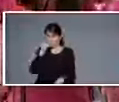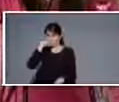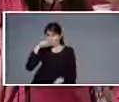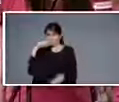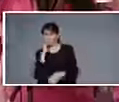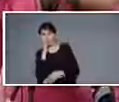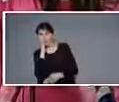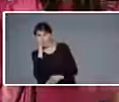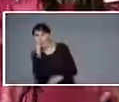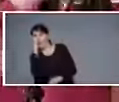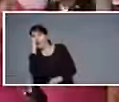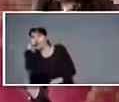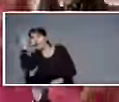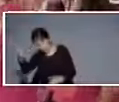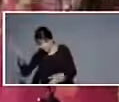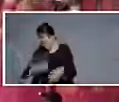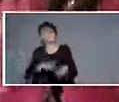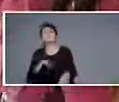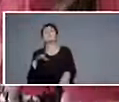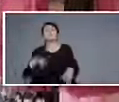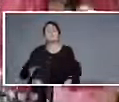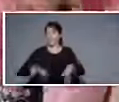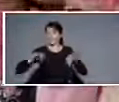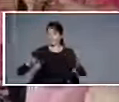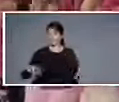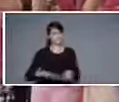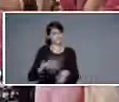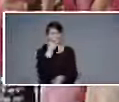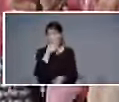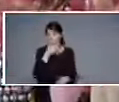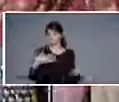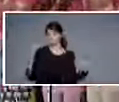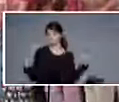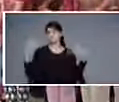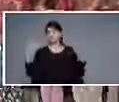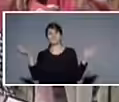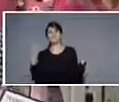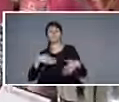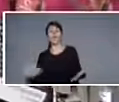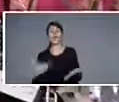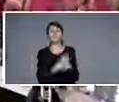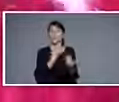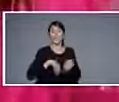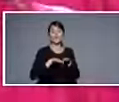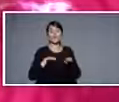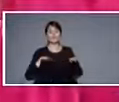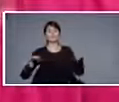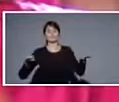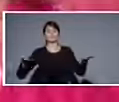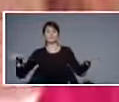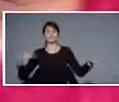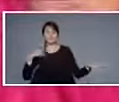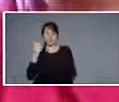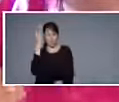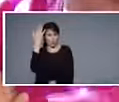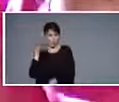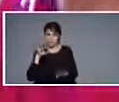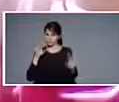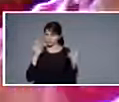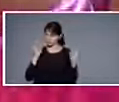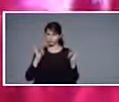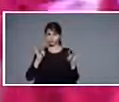acostaste colocada. Que la princesa ya no existe ni en cuento. Todas somos iguales y yo